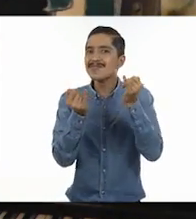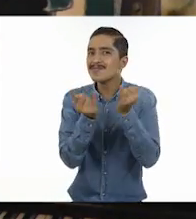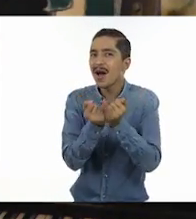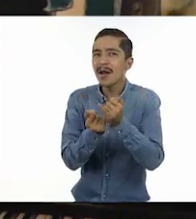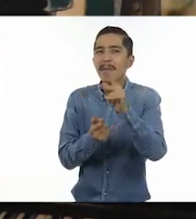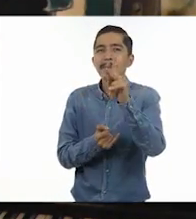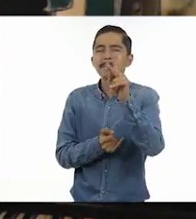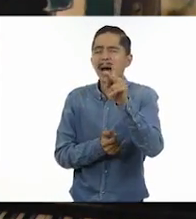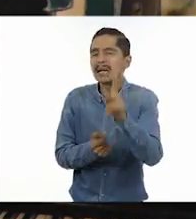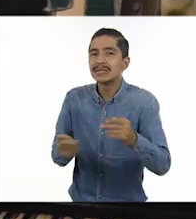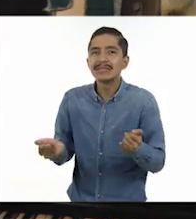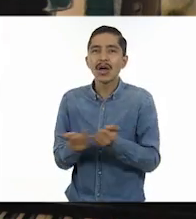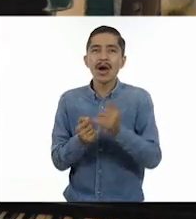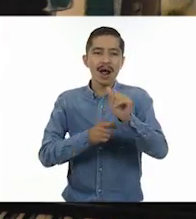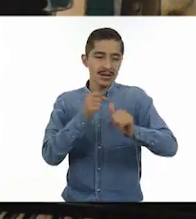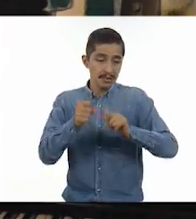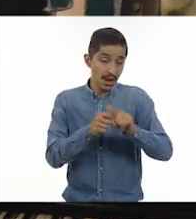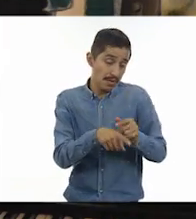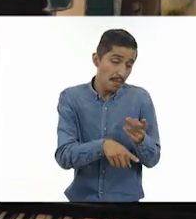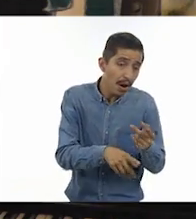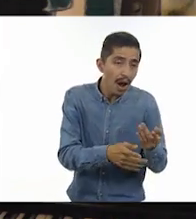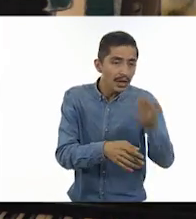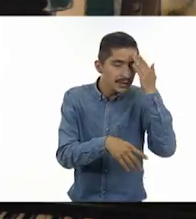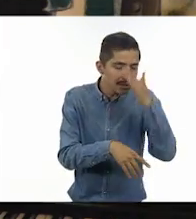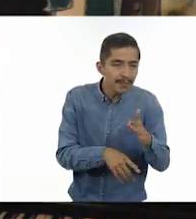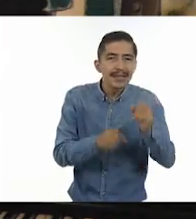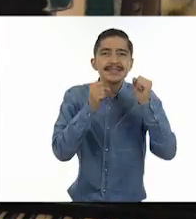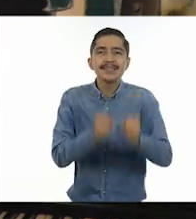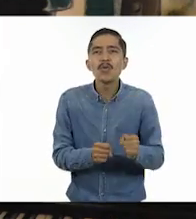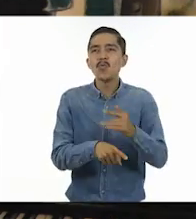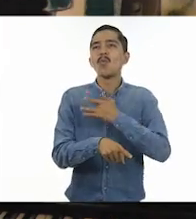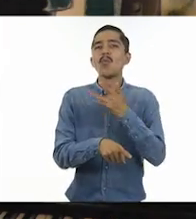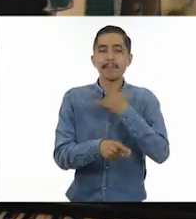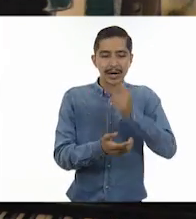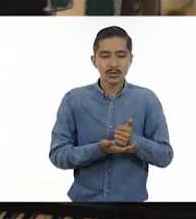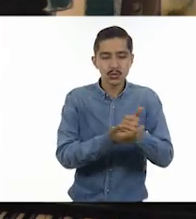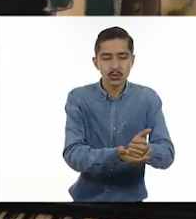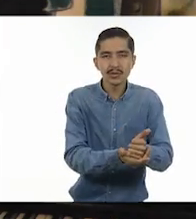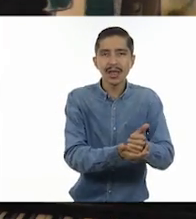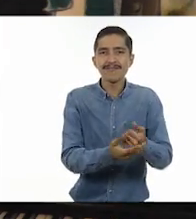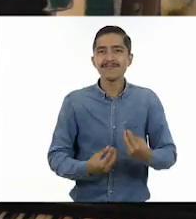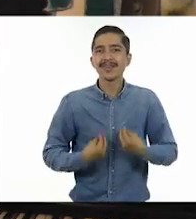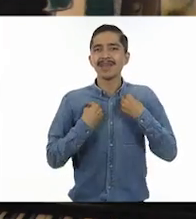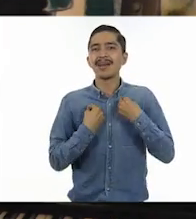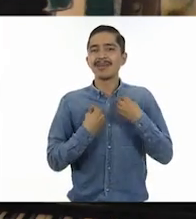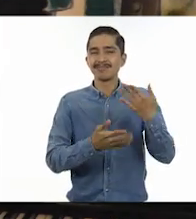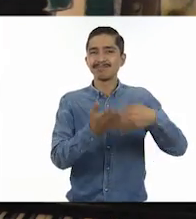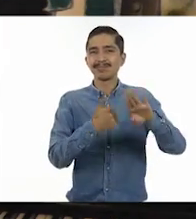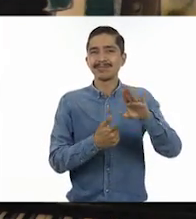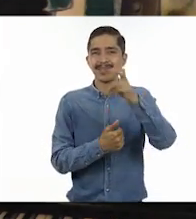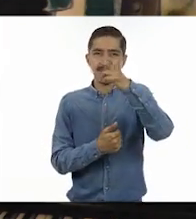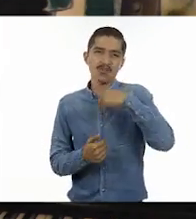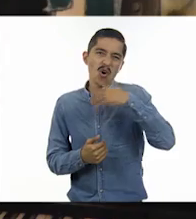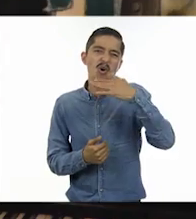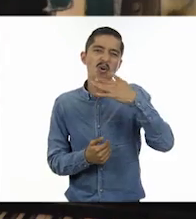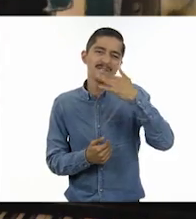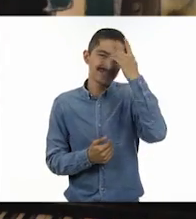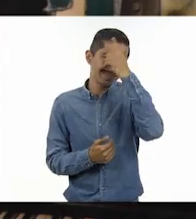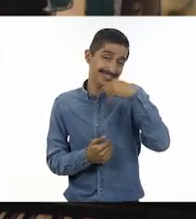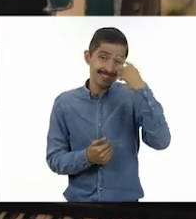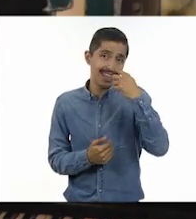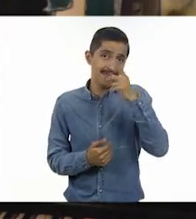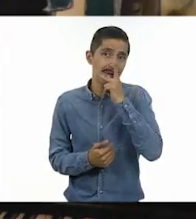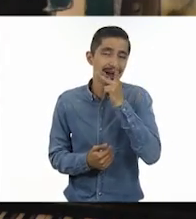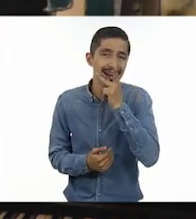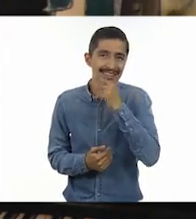tú lo alimentas, él sabe que tú eres una red de seguridad para ayudarlo a sobrevivir. Yo soy el señor Cara de Papá y me